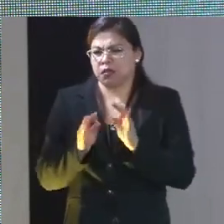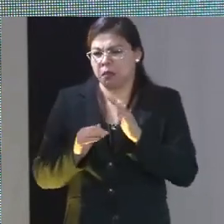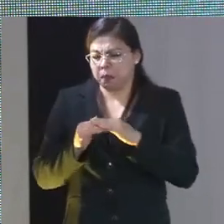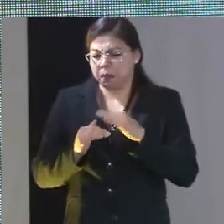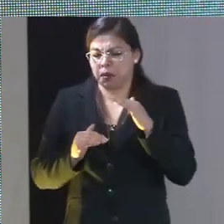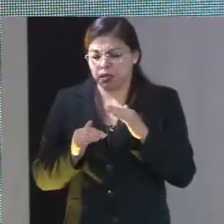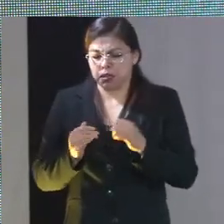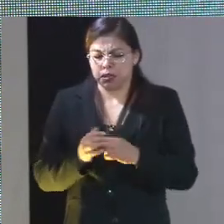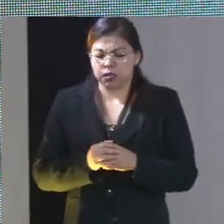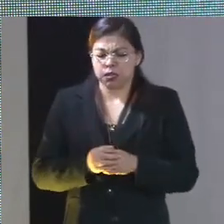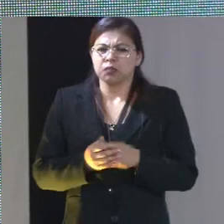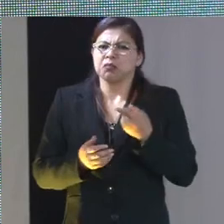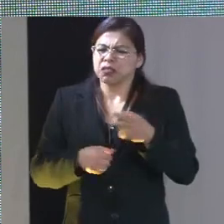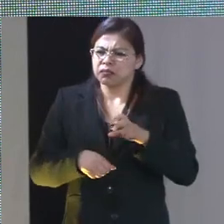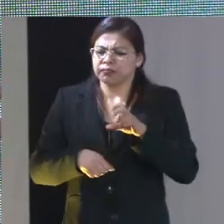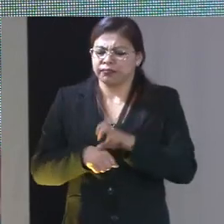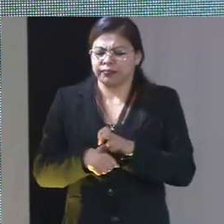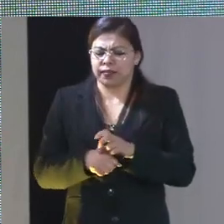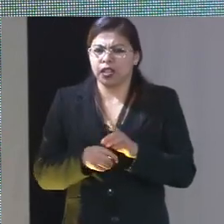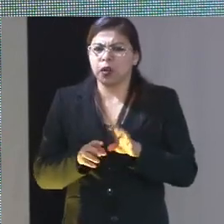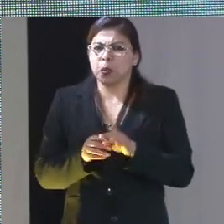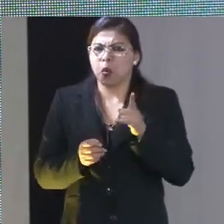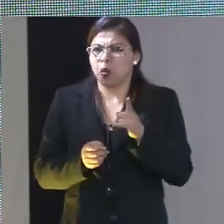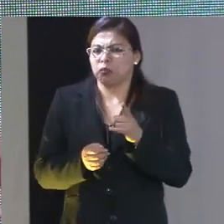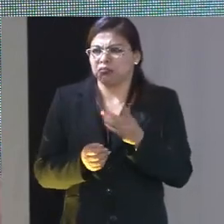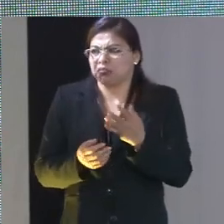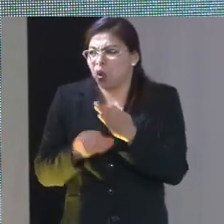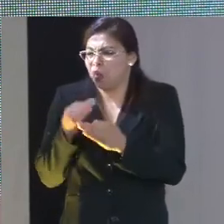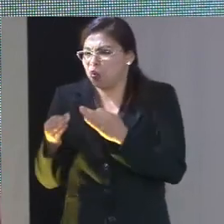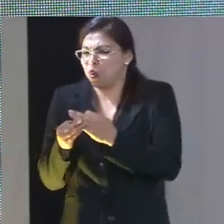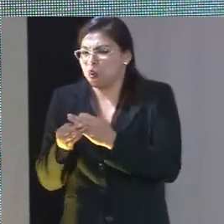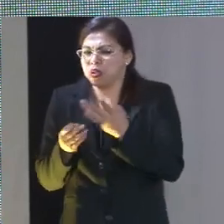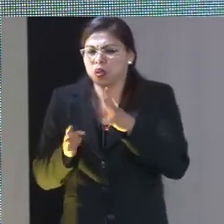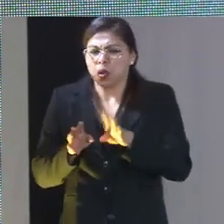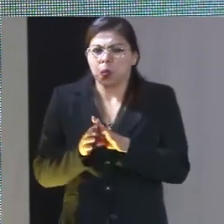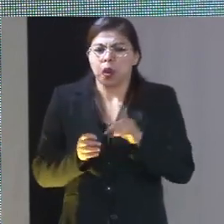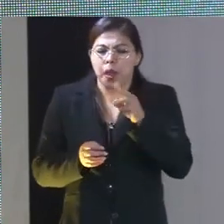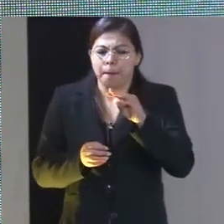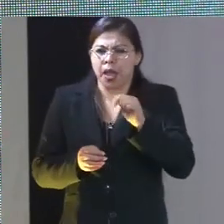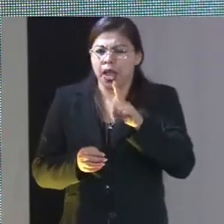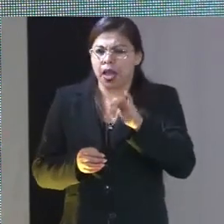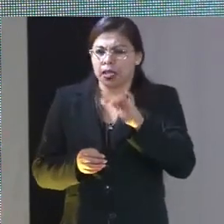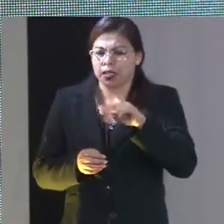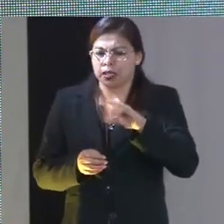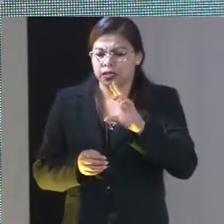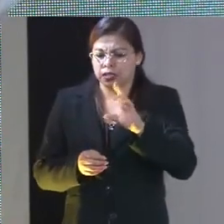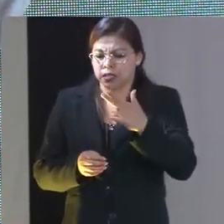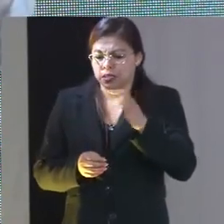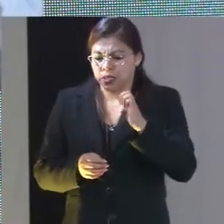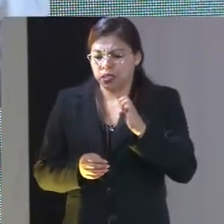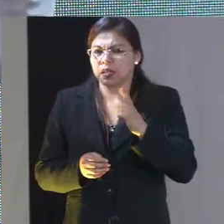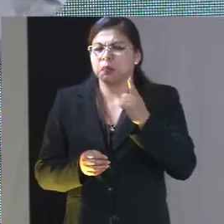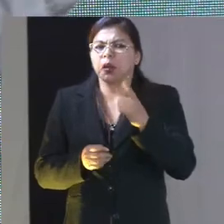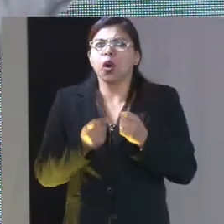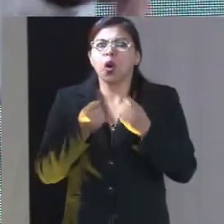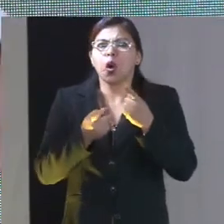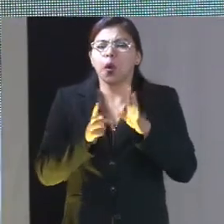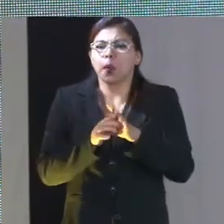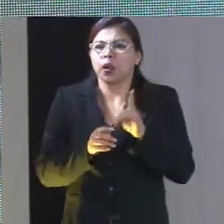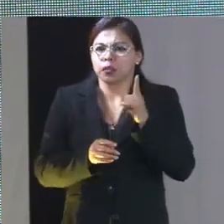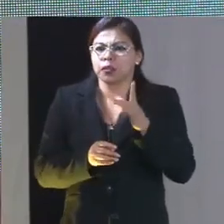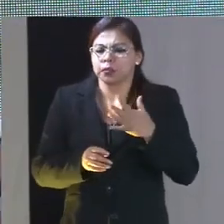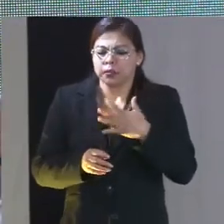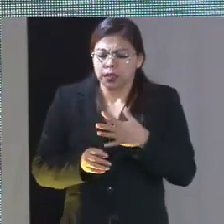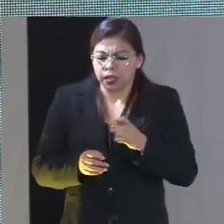más, los clichés machistas con los que por lo general se encasilla a la Malinche, unas veces como amantísima